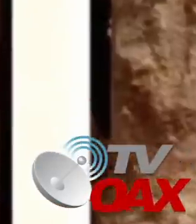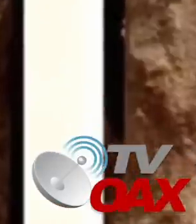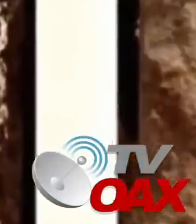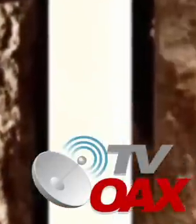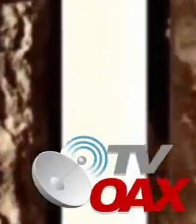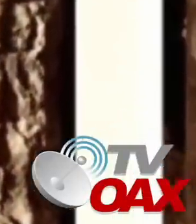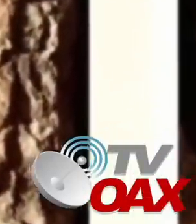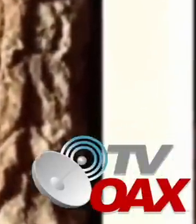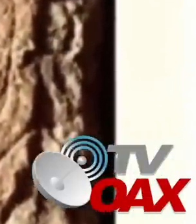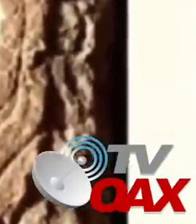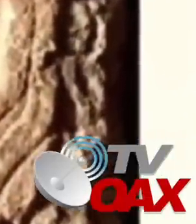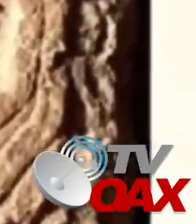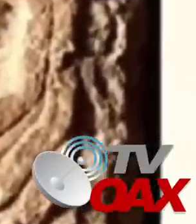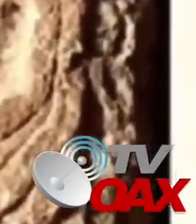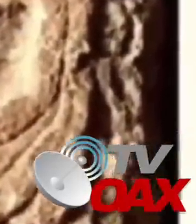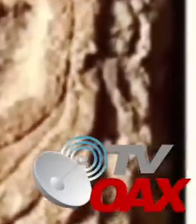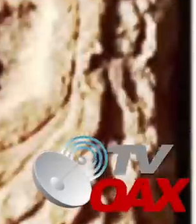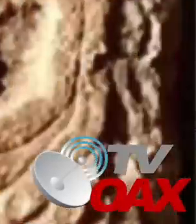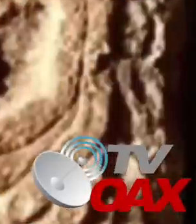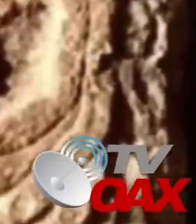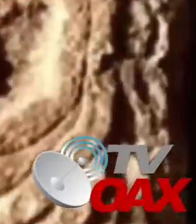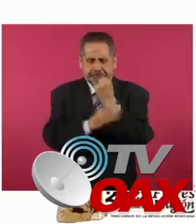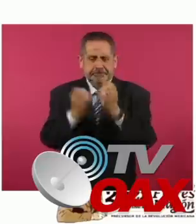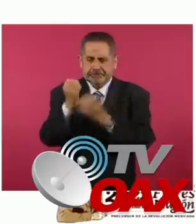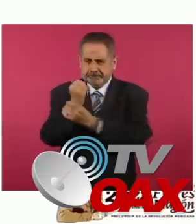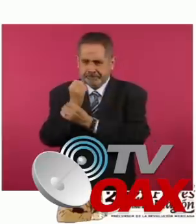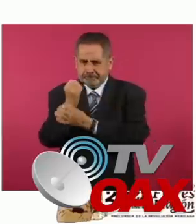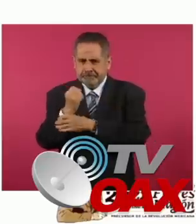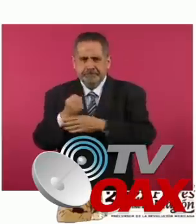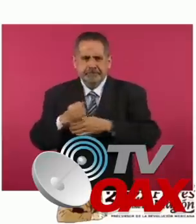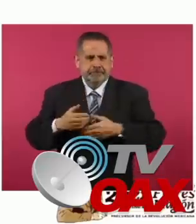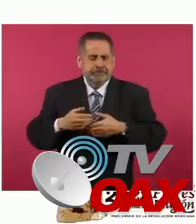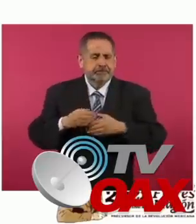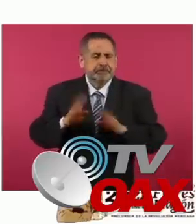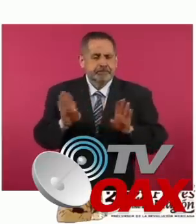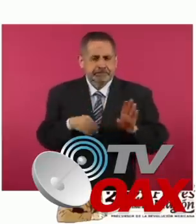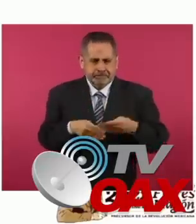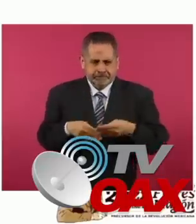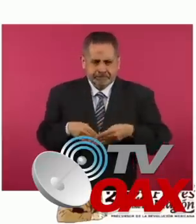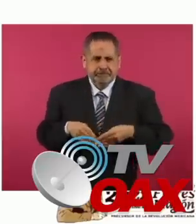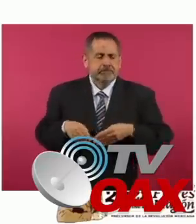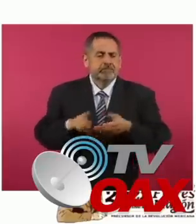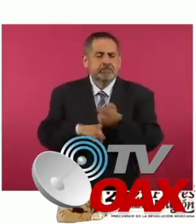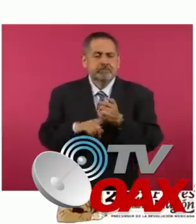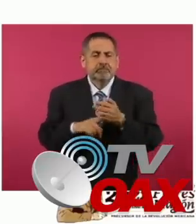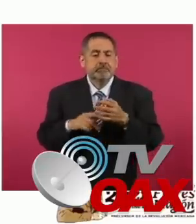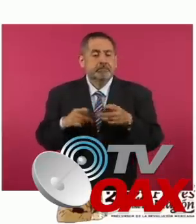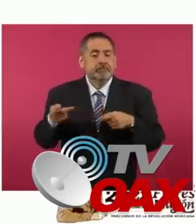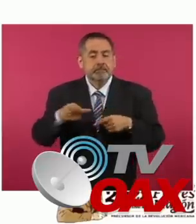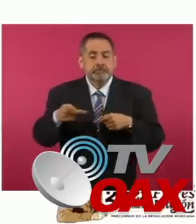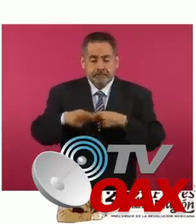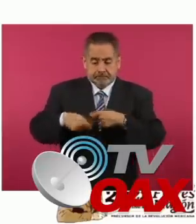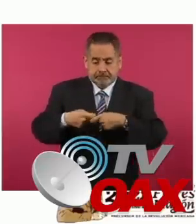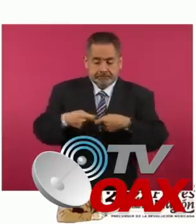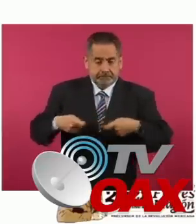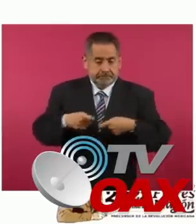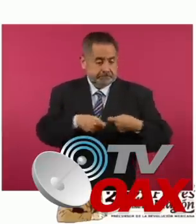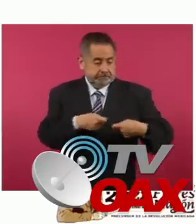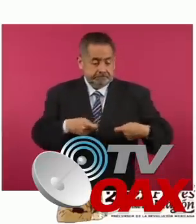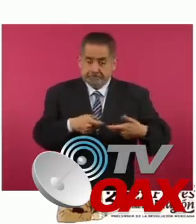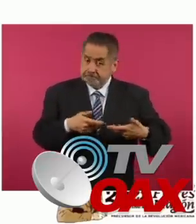tiene brazaletes taparrabos y las piernas vendadas se trata de una